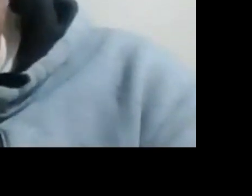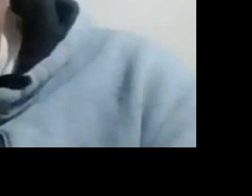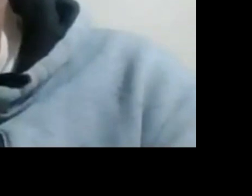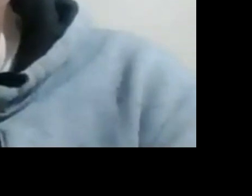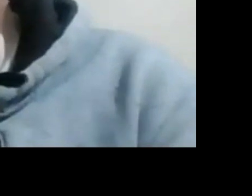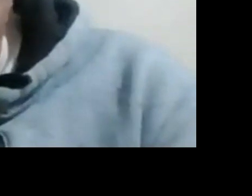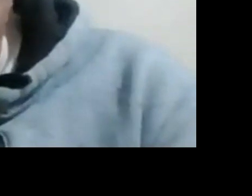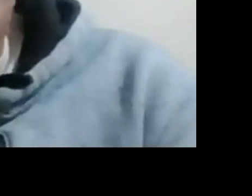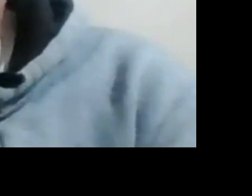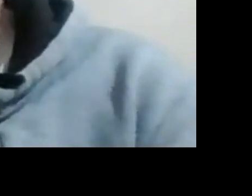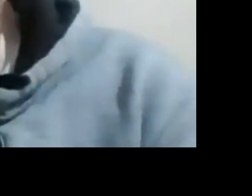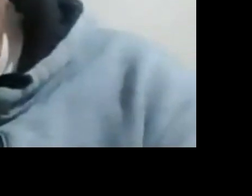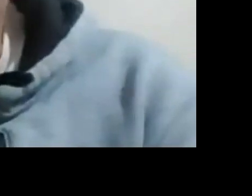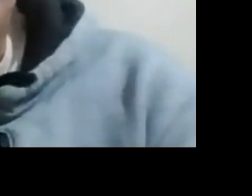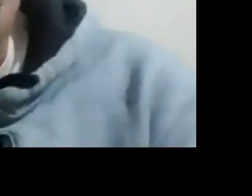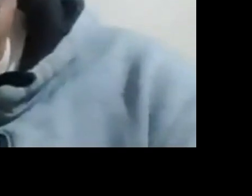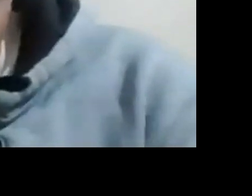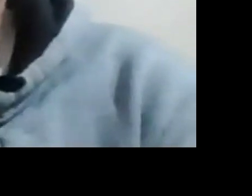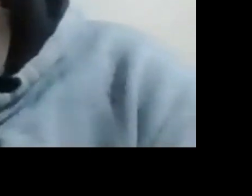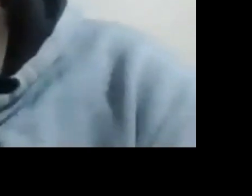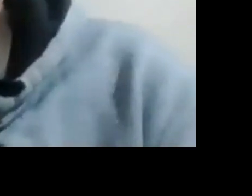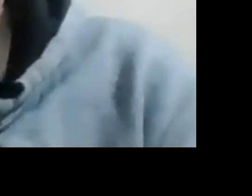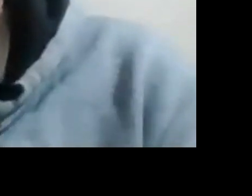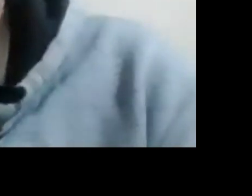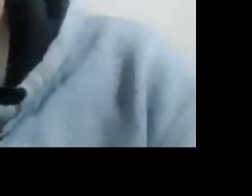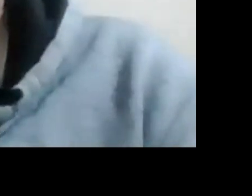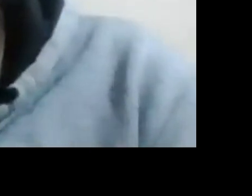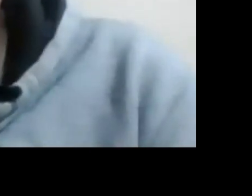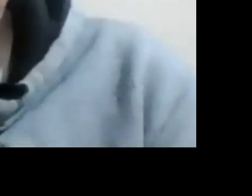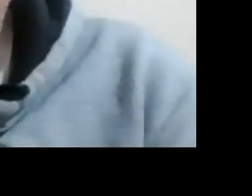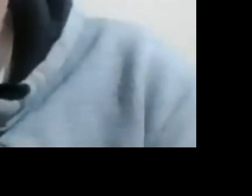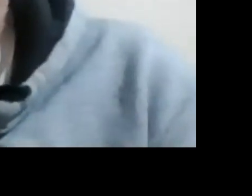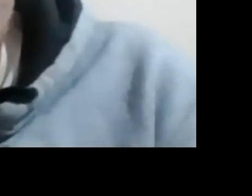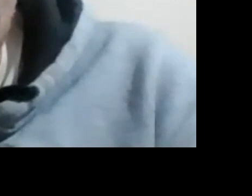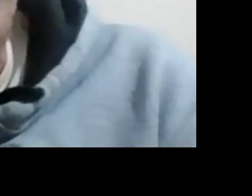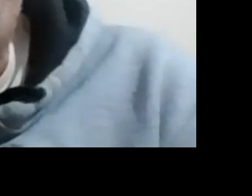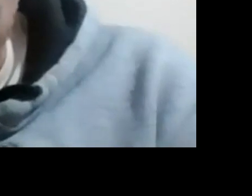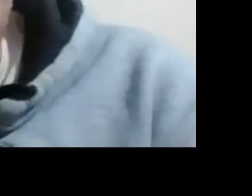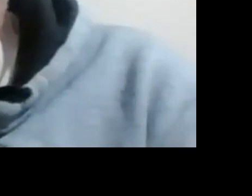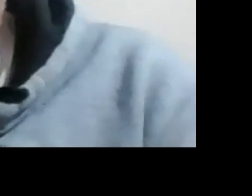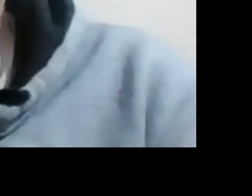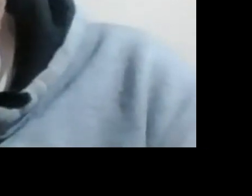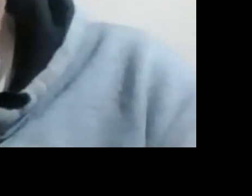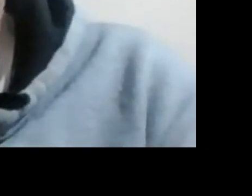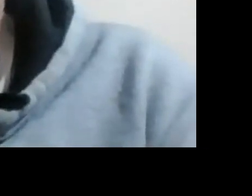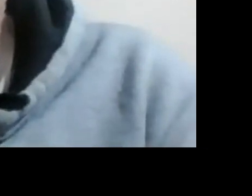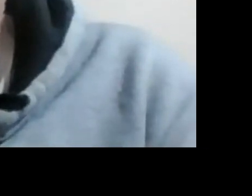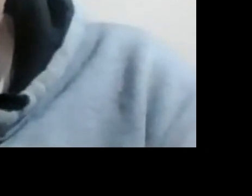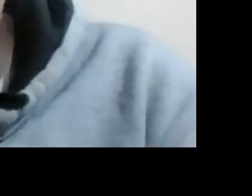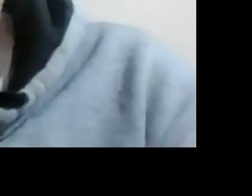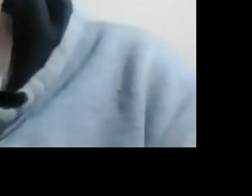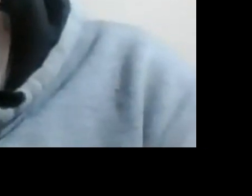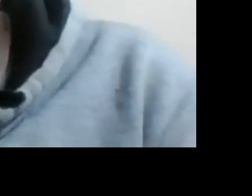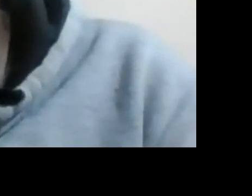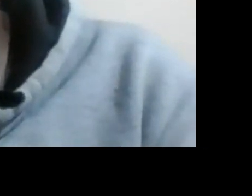Y puede ser un pozo, un proyecto, lo que sea. No sabe cuánto le termina